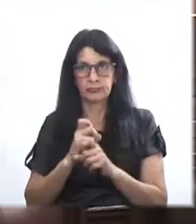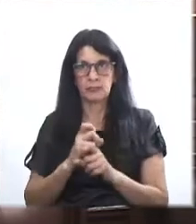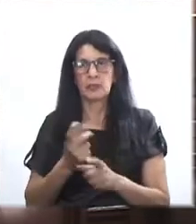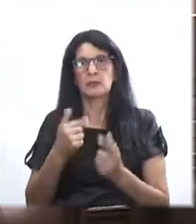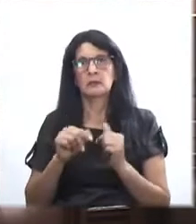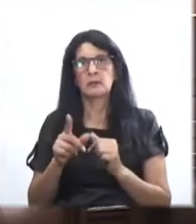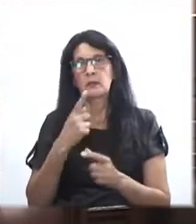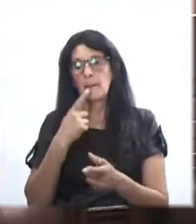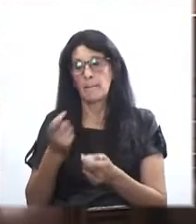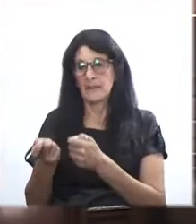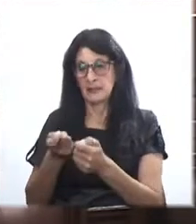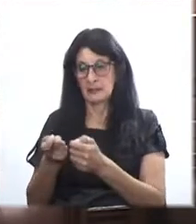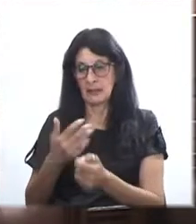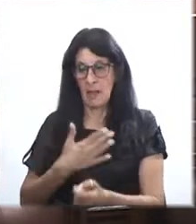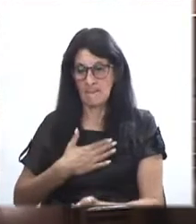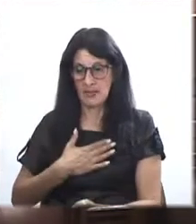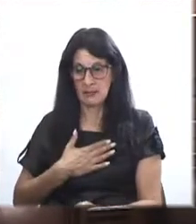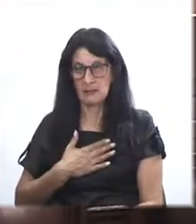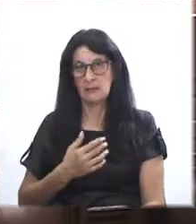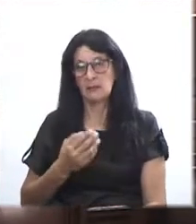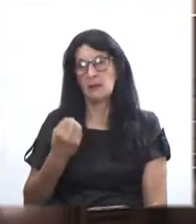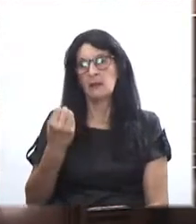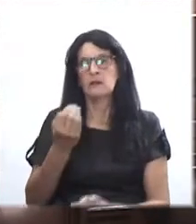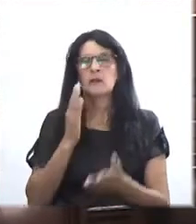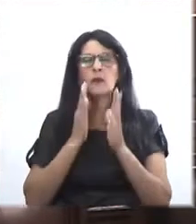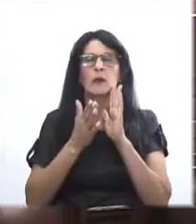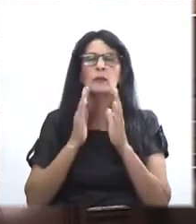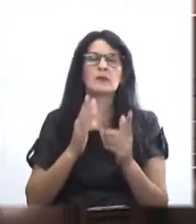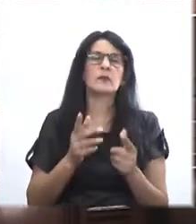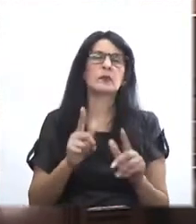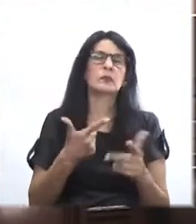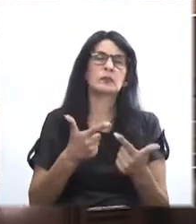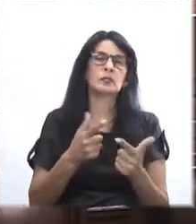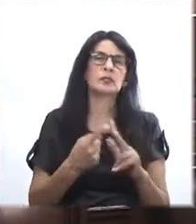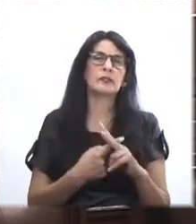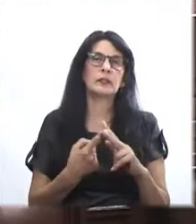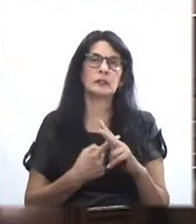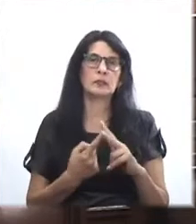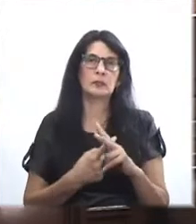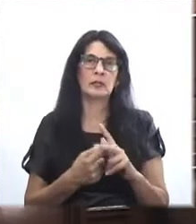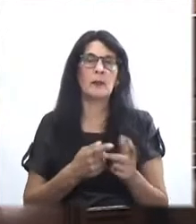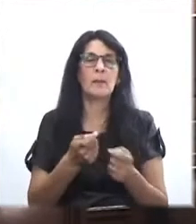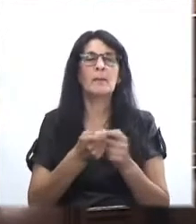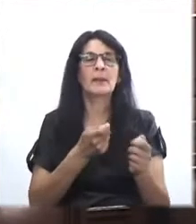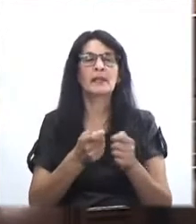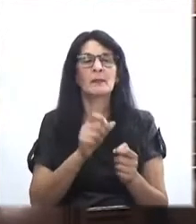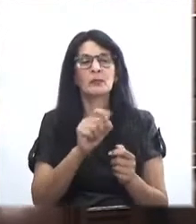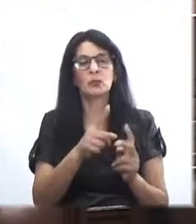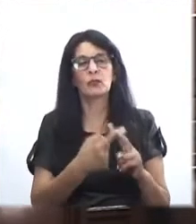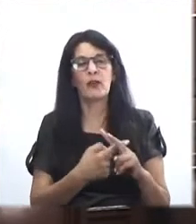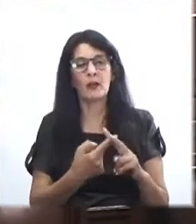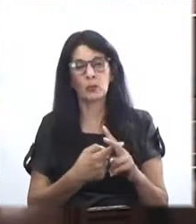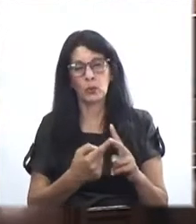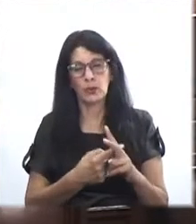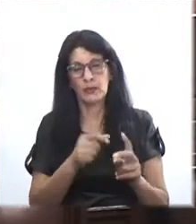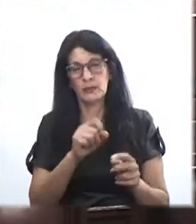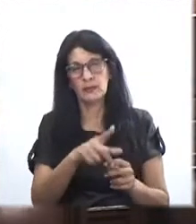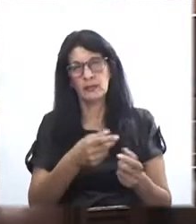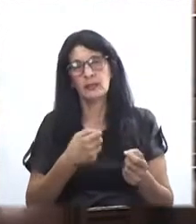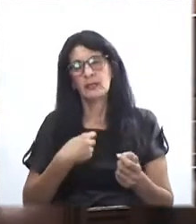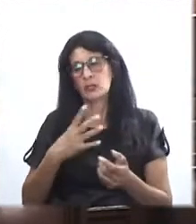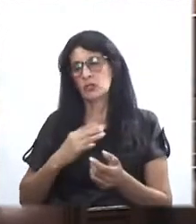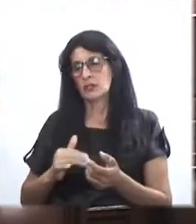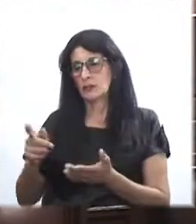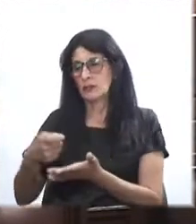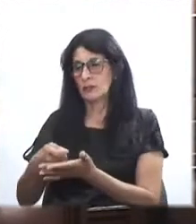otro, préstame. Es como un comercio que no tiene facturas. Le dice, préstame tu libreta de facturas porque tengo un cliente